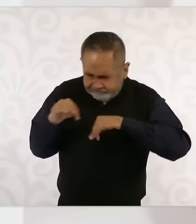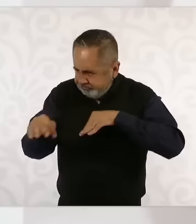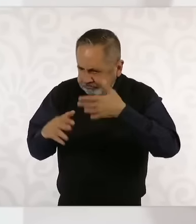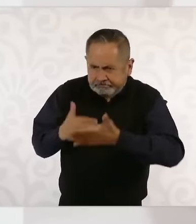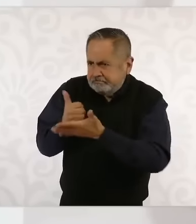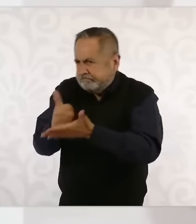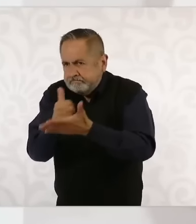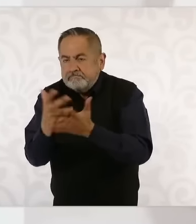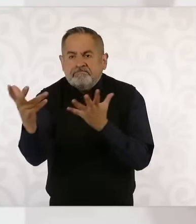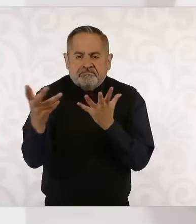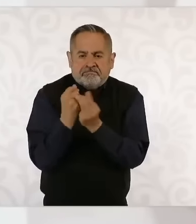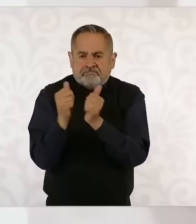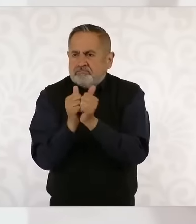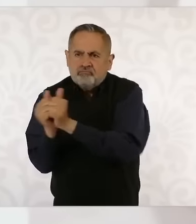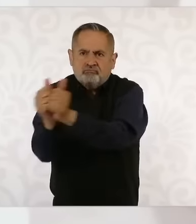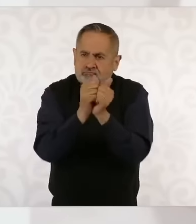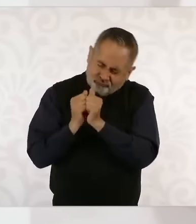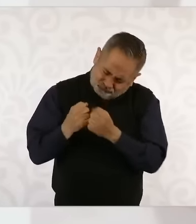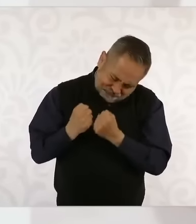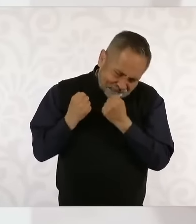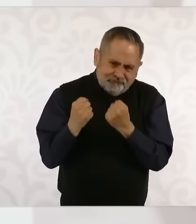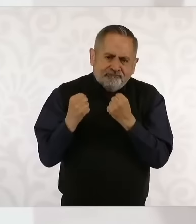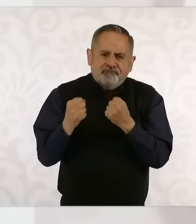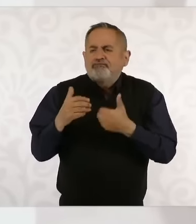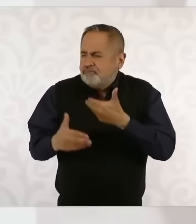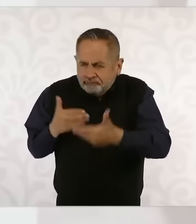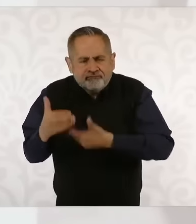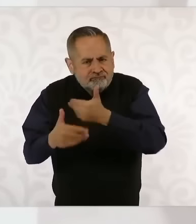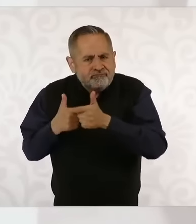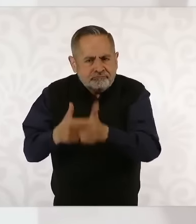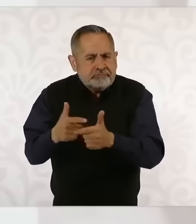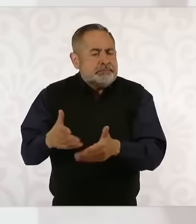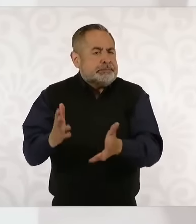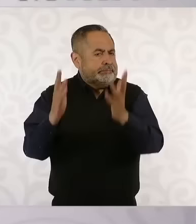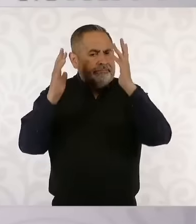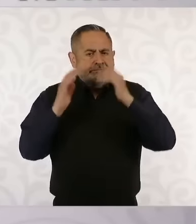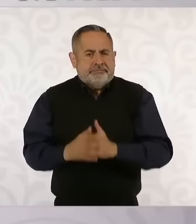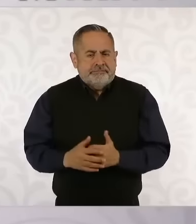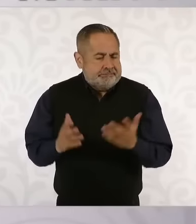la fuerza que nos dé el pueblo. Esa, aquí